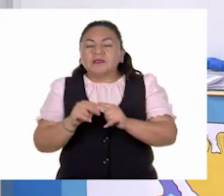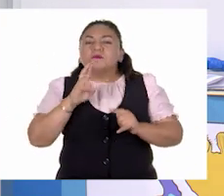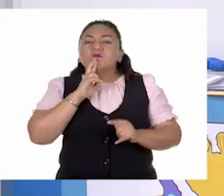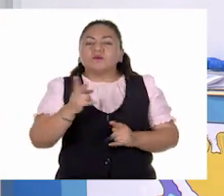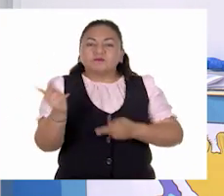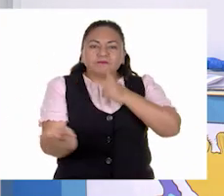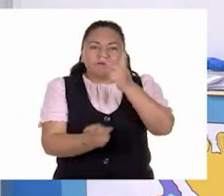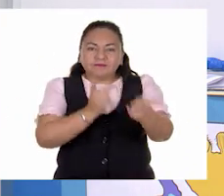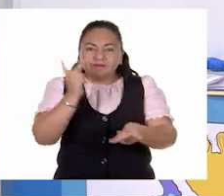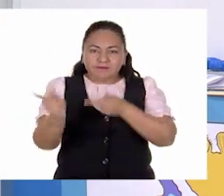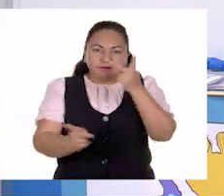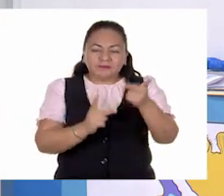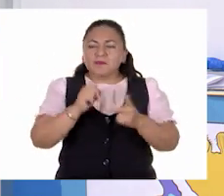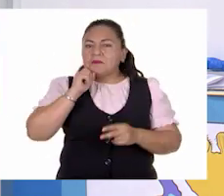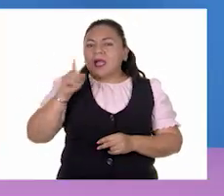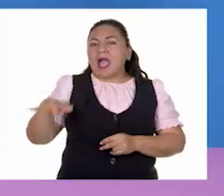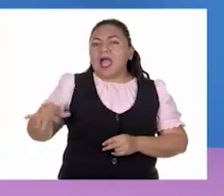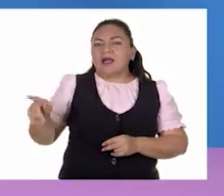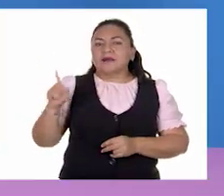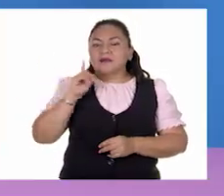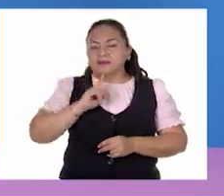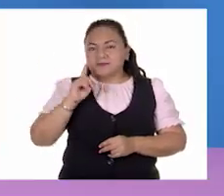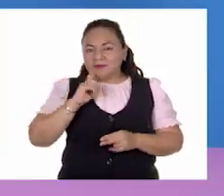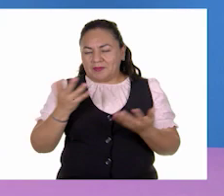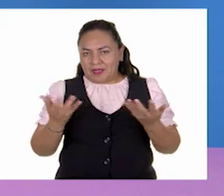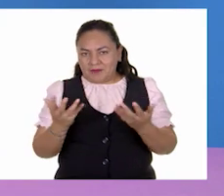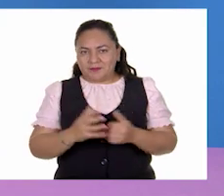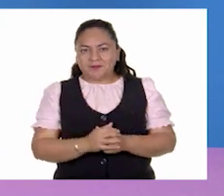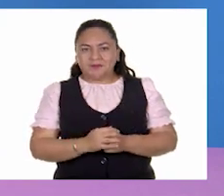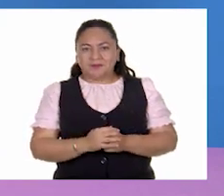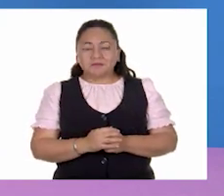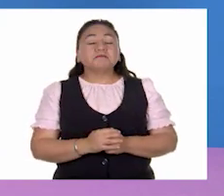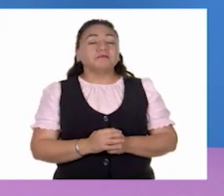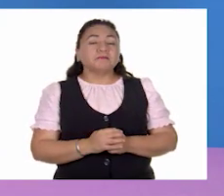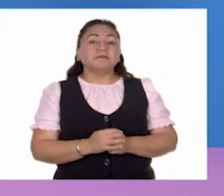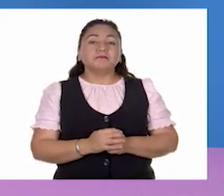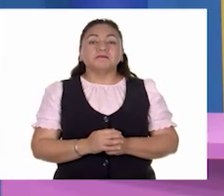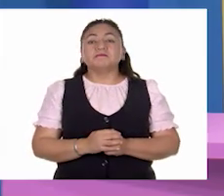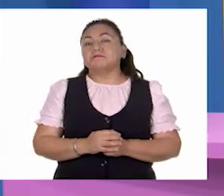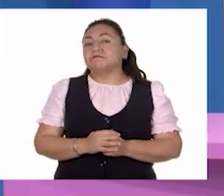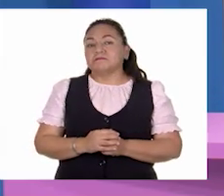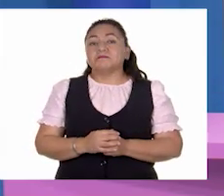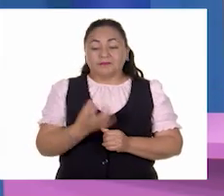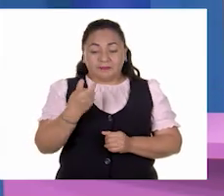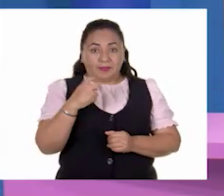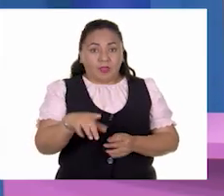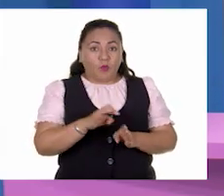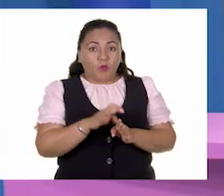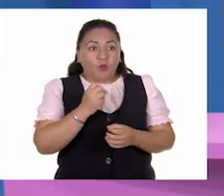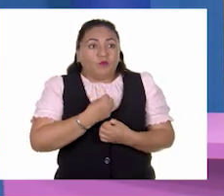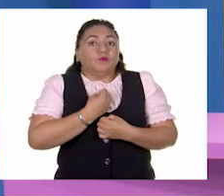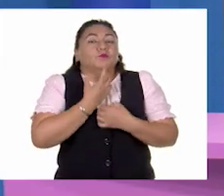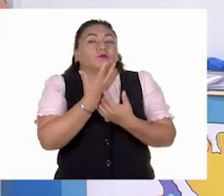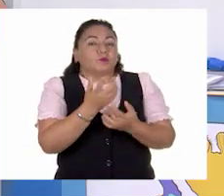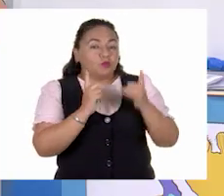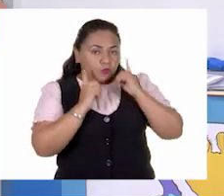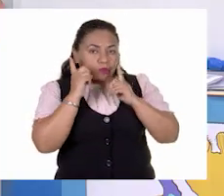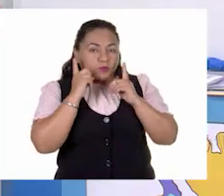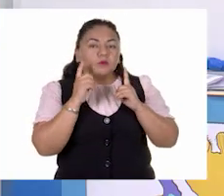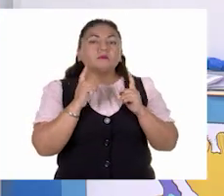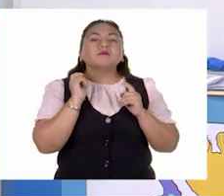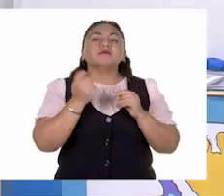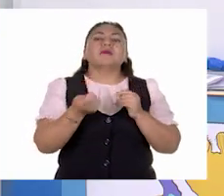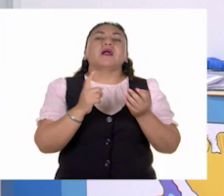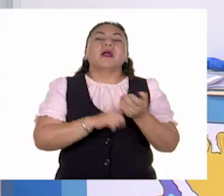a las preguntas que Larisa está haciendo. Sí, precisamente el lenguaje poético, esa es tu duda, ¿no? Sobre